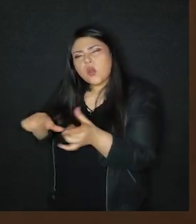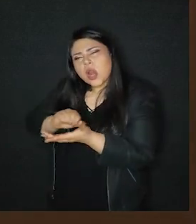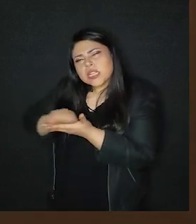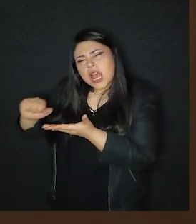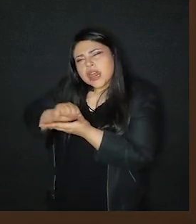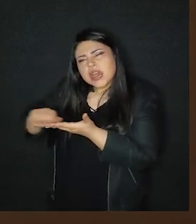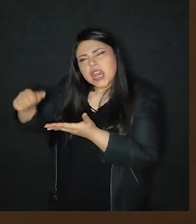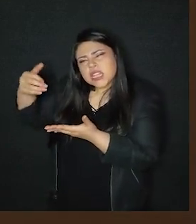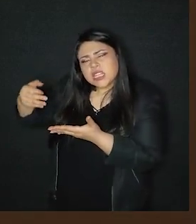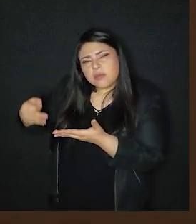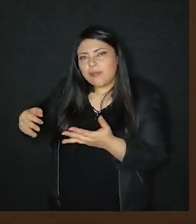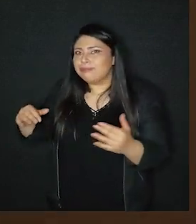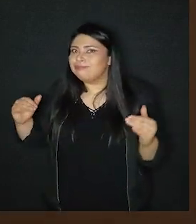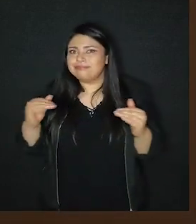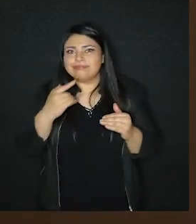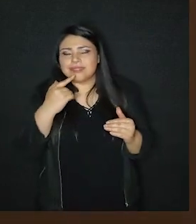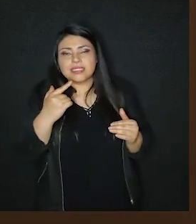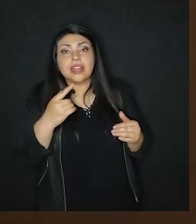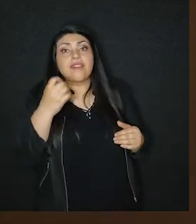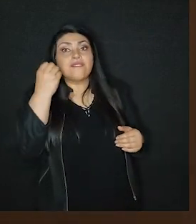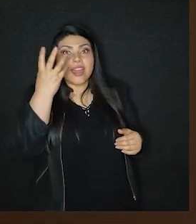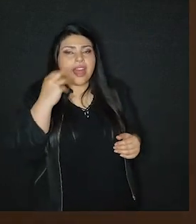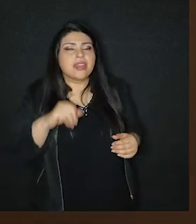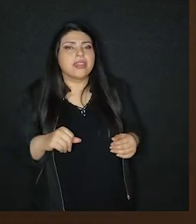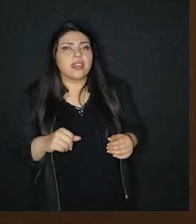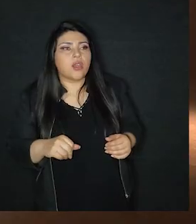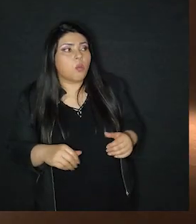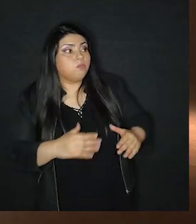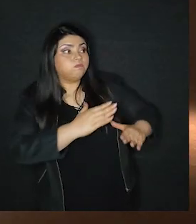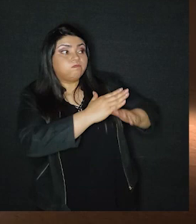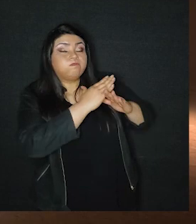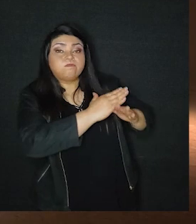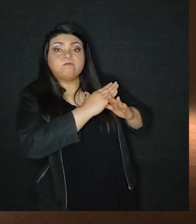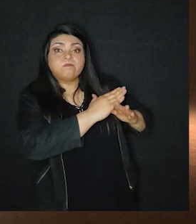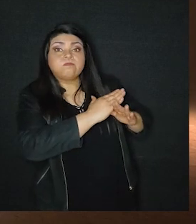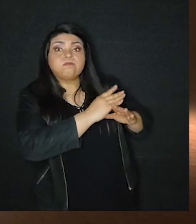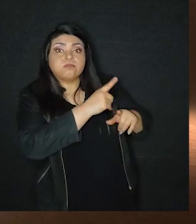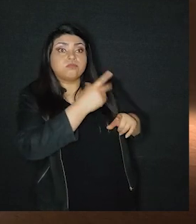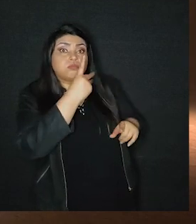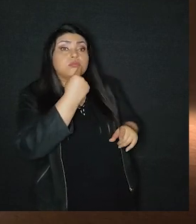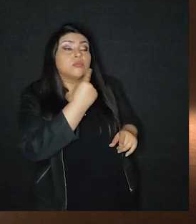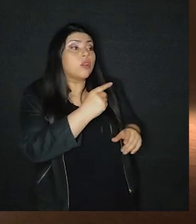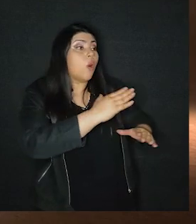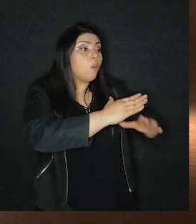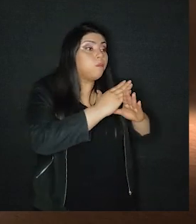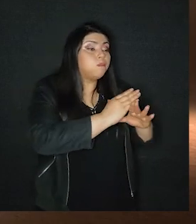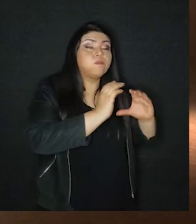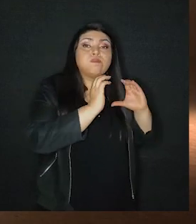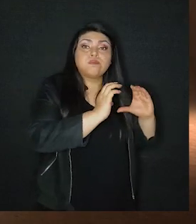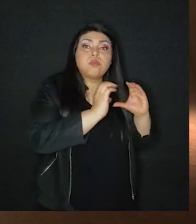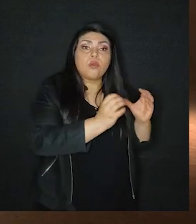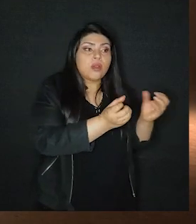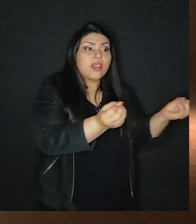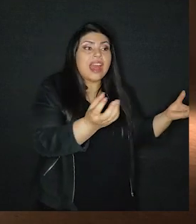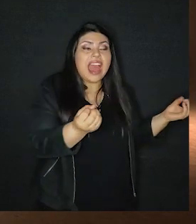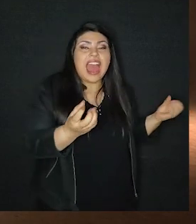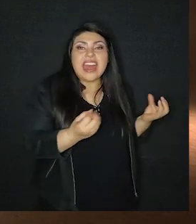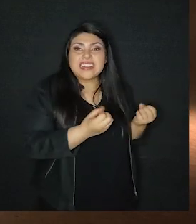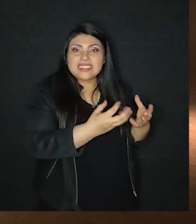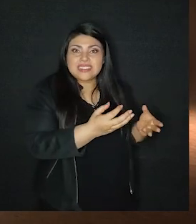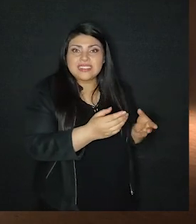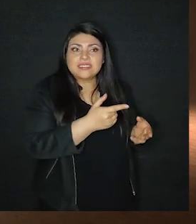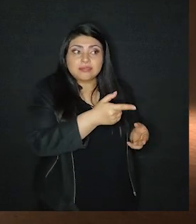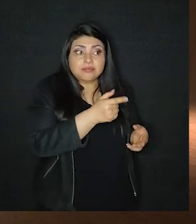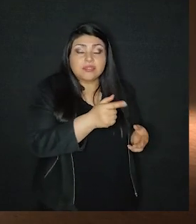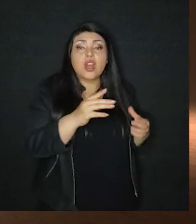salió del Edén puso querubines para proteger la entrada Tú sabías que estaba en los extremos del arca